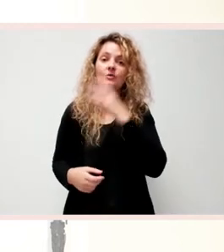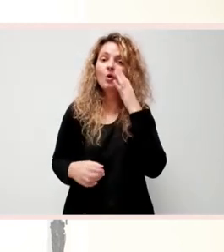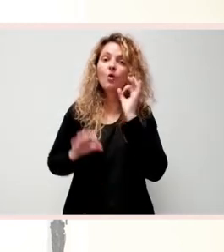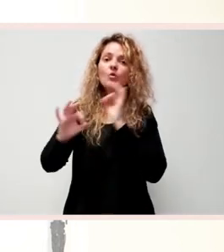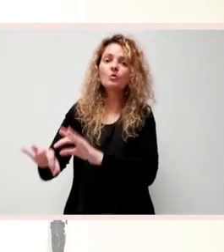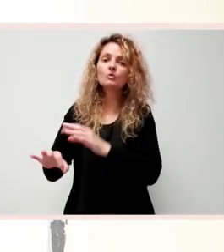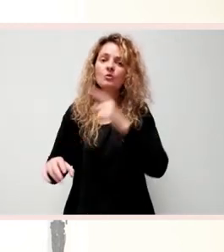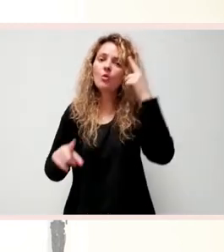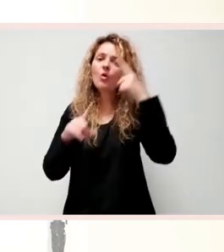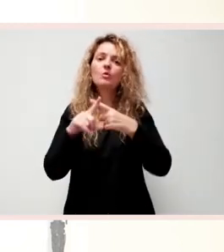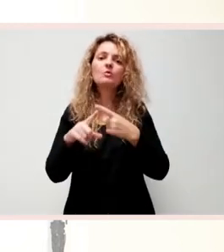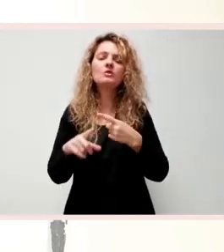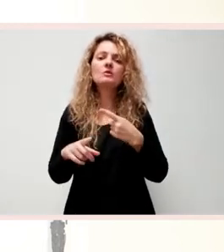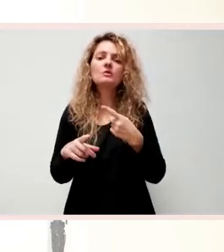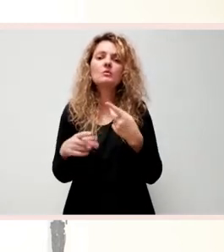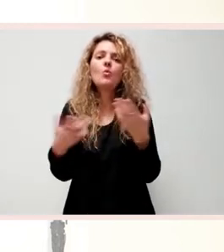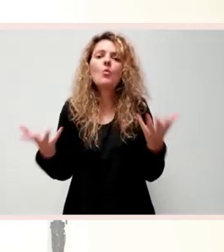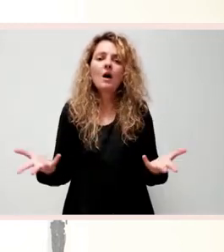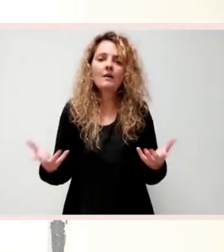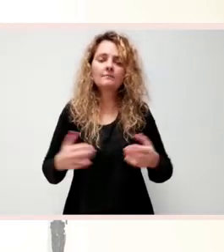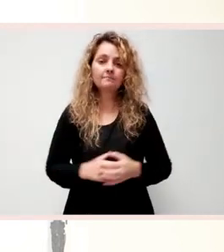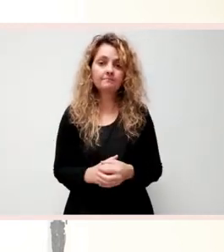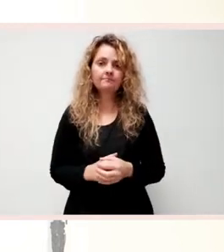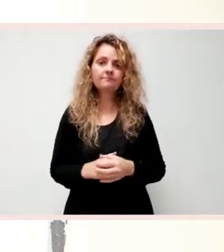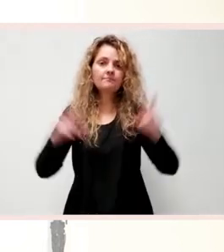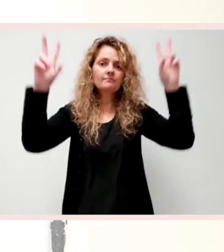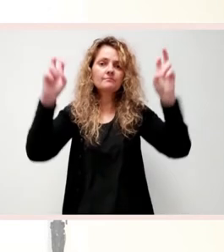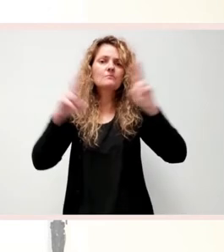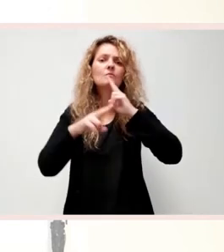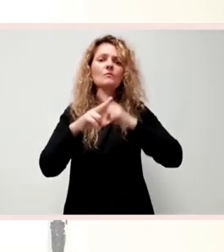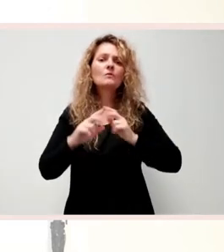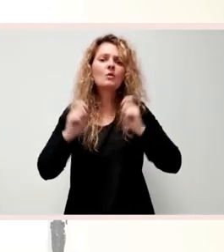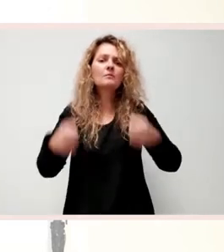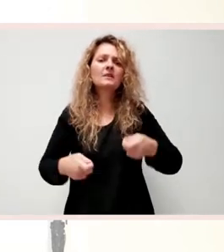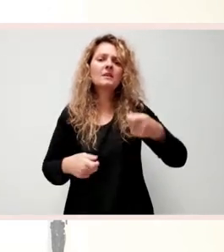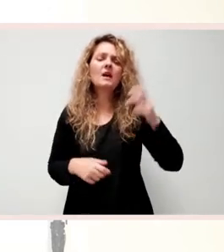Referíndonos ao termo co que denominamos machado votivo, debemos